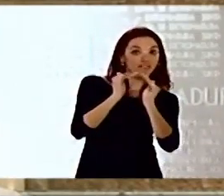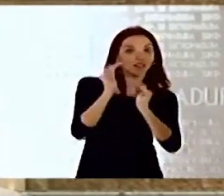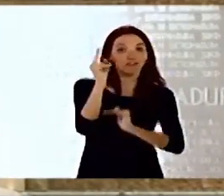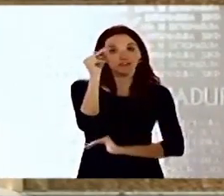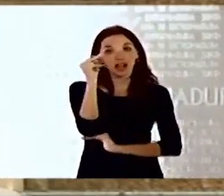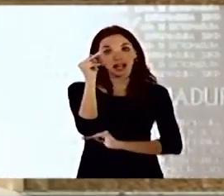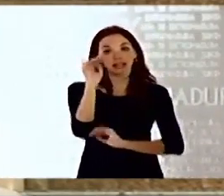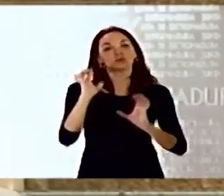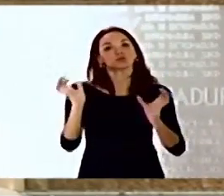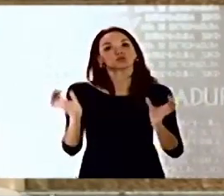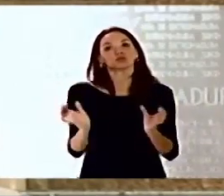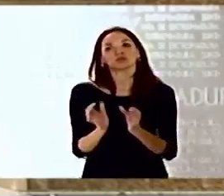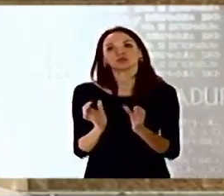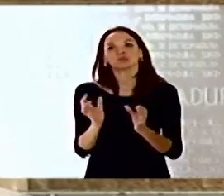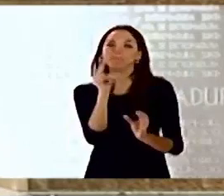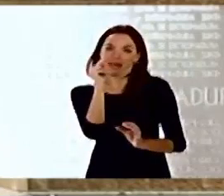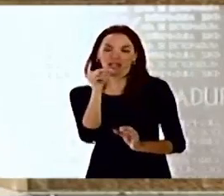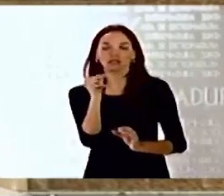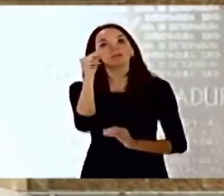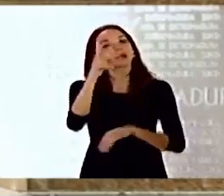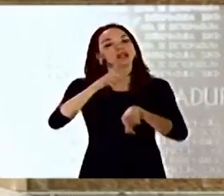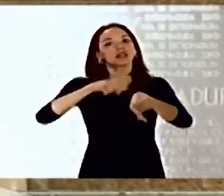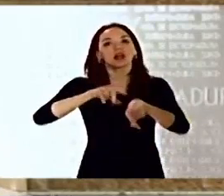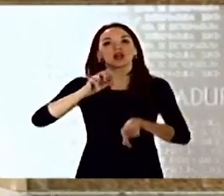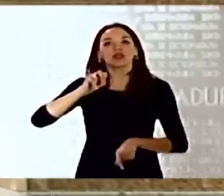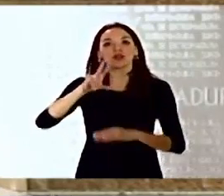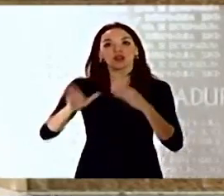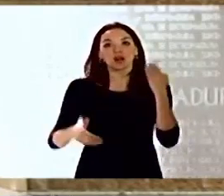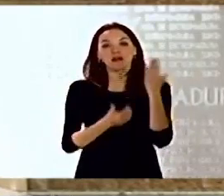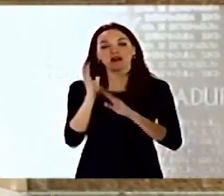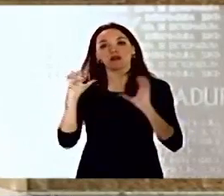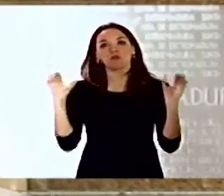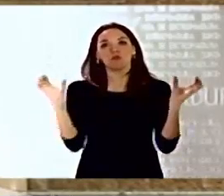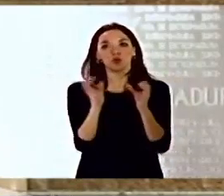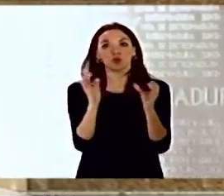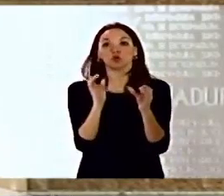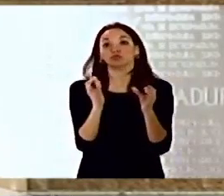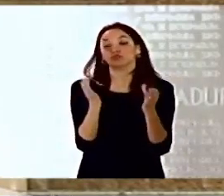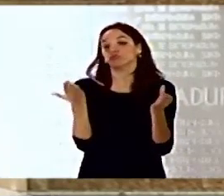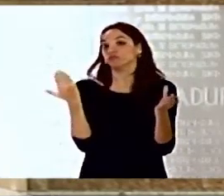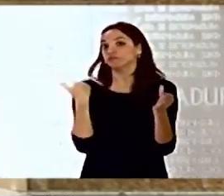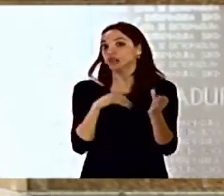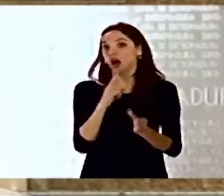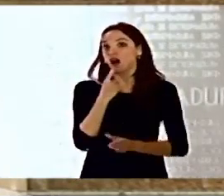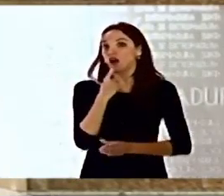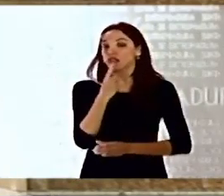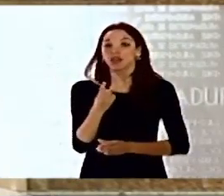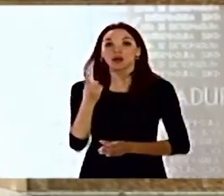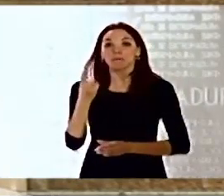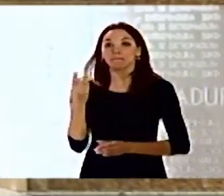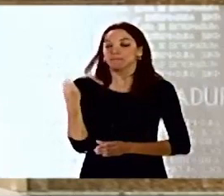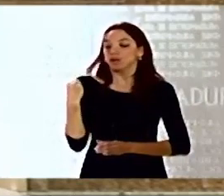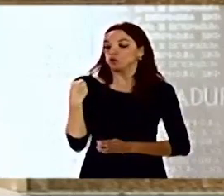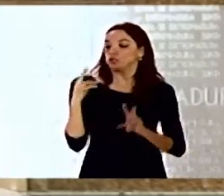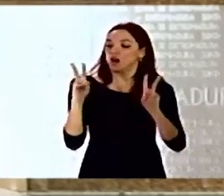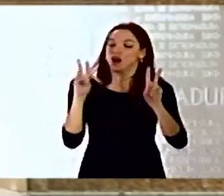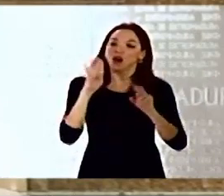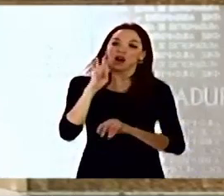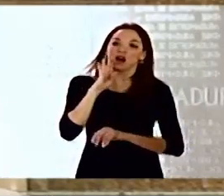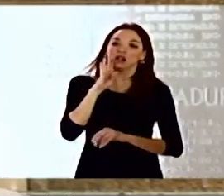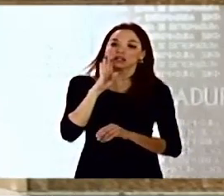ahora el término es el viernes a las 12 de la mañana. Por tanto, como ya les dijimos, me preguntaban por esta cuestión